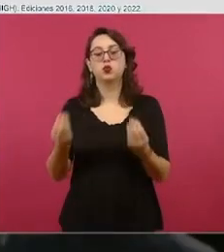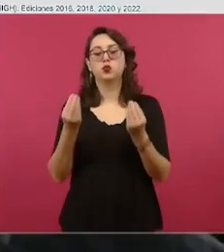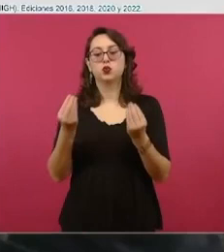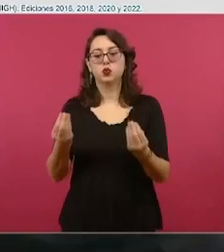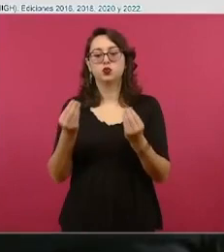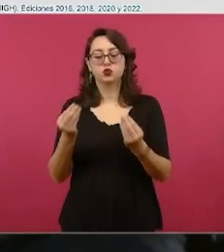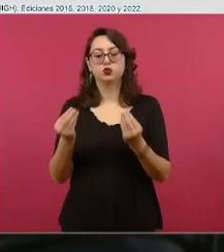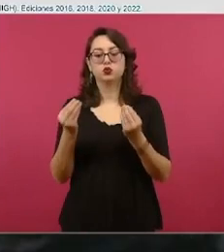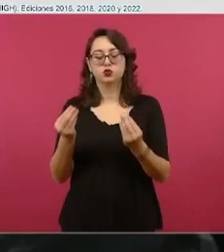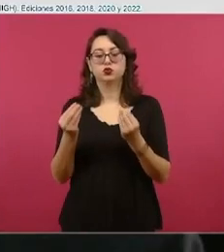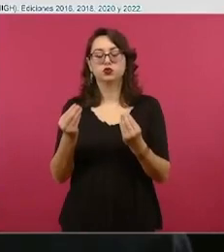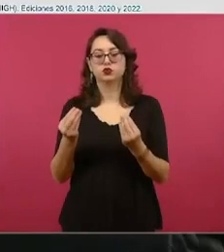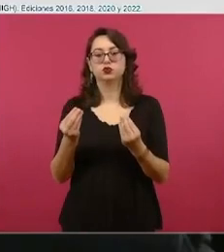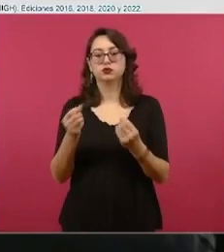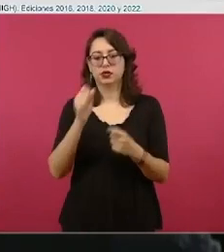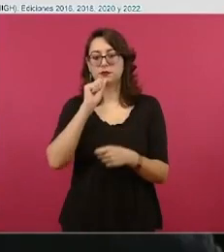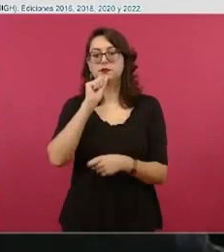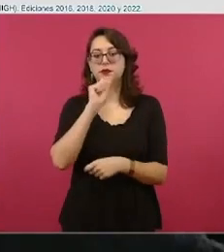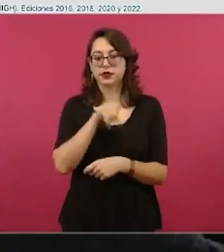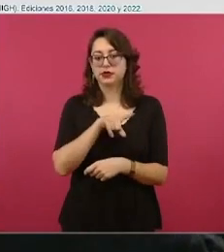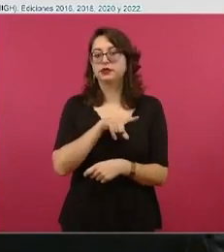remesas,